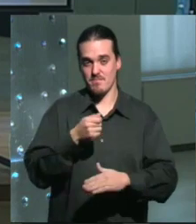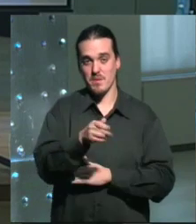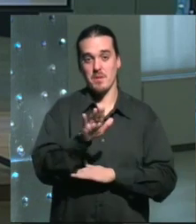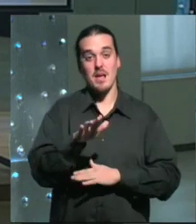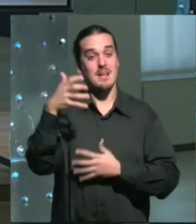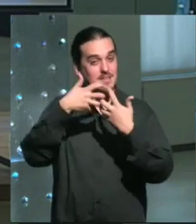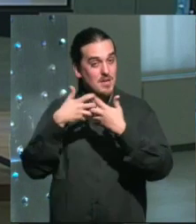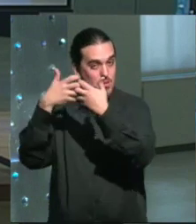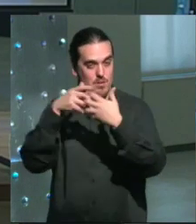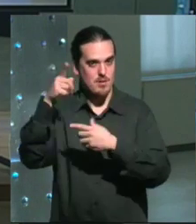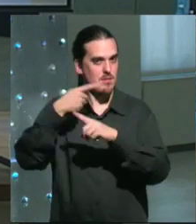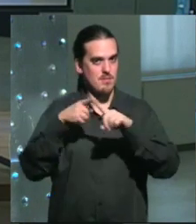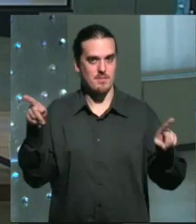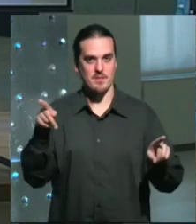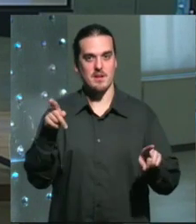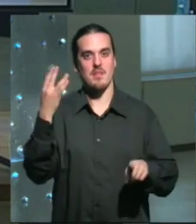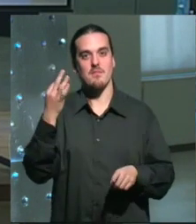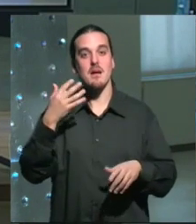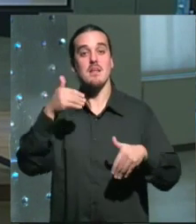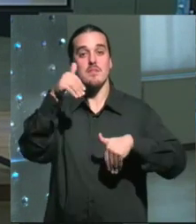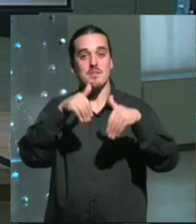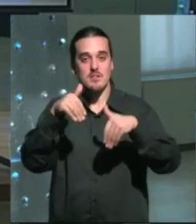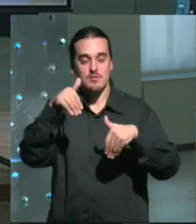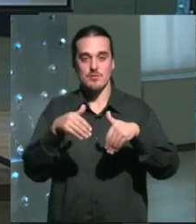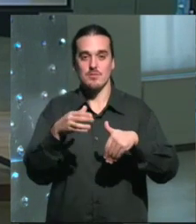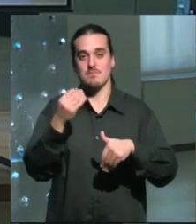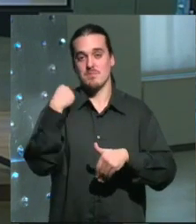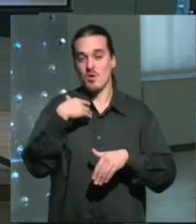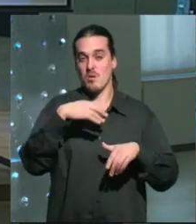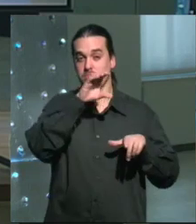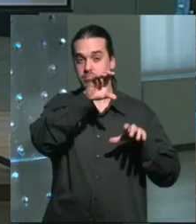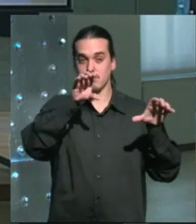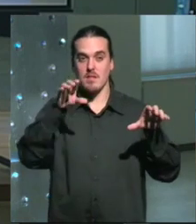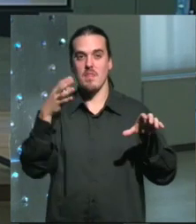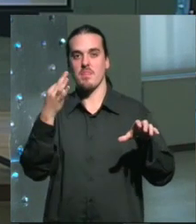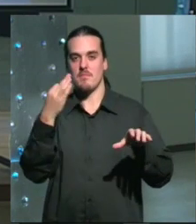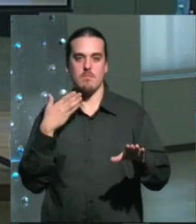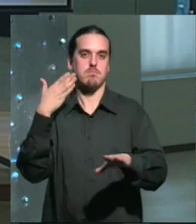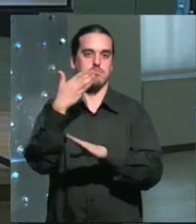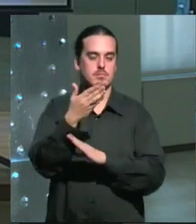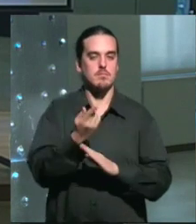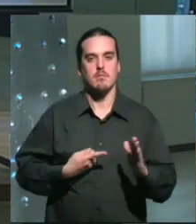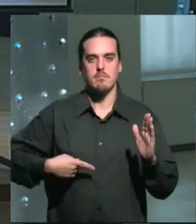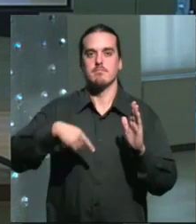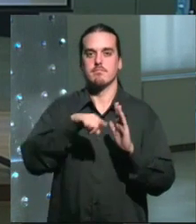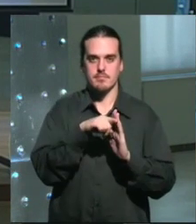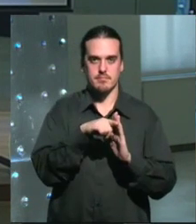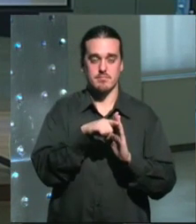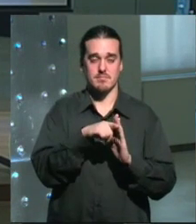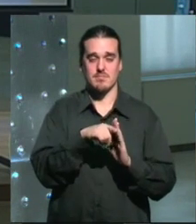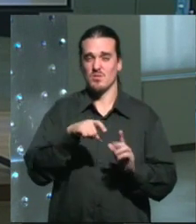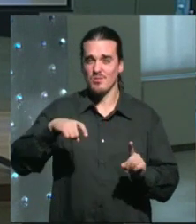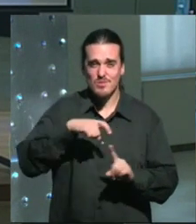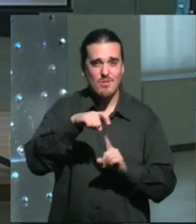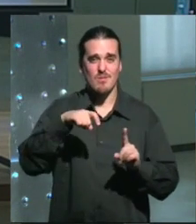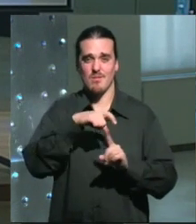estado donde tenemos que ir a inscribirnos en el censo electoral todos los años, lo cual es un sistema absolutamente nefasto. Pero una de